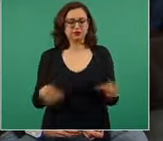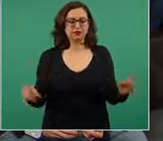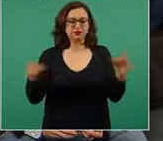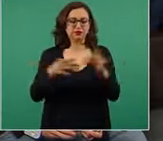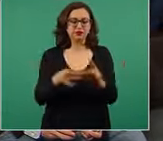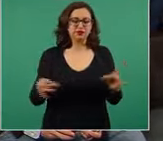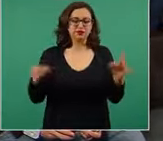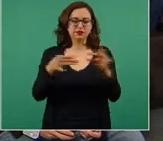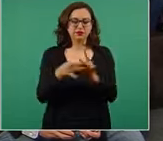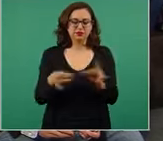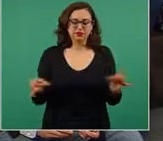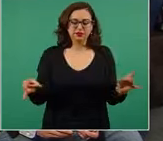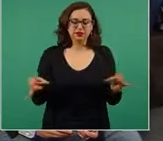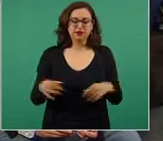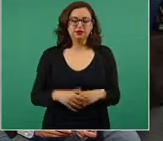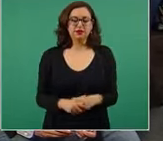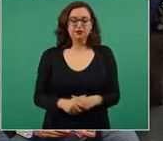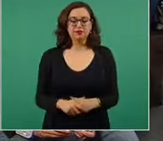No me deja.